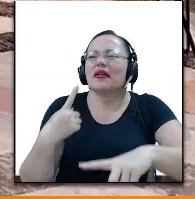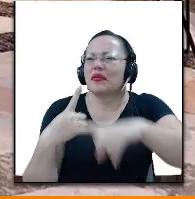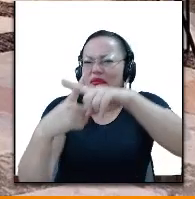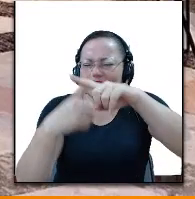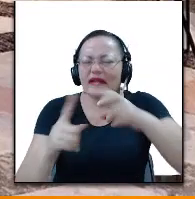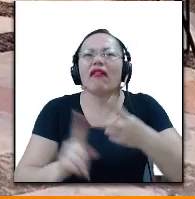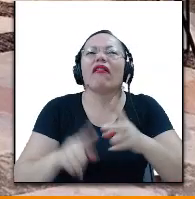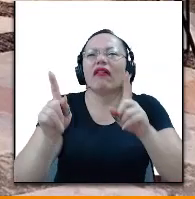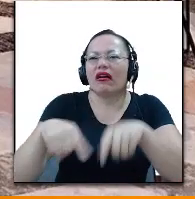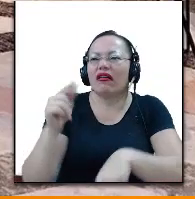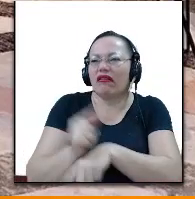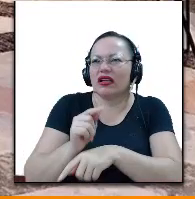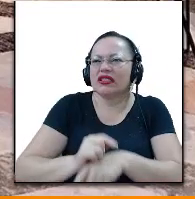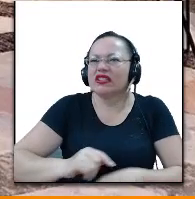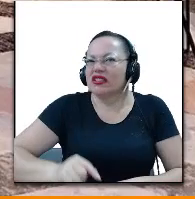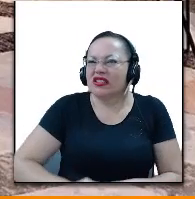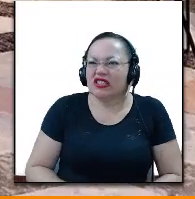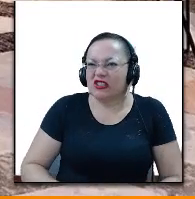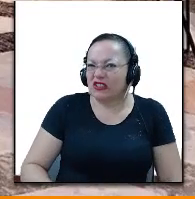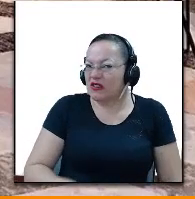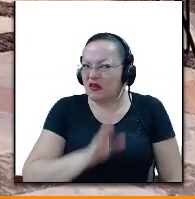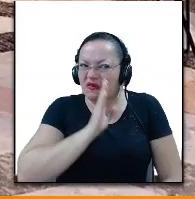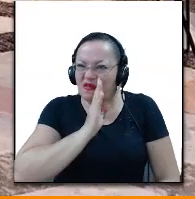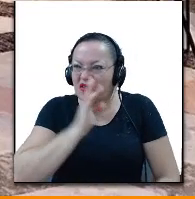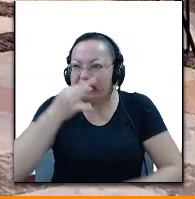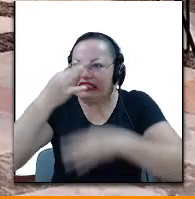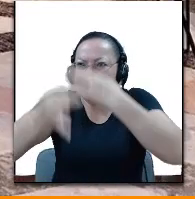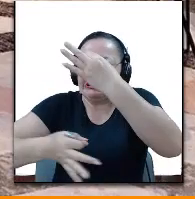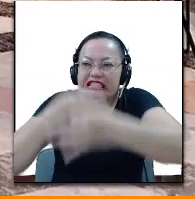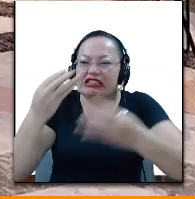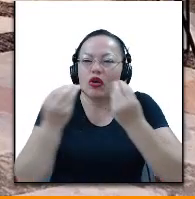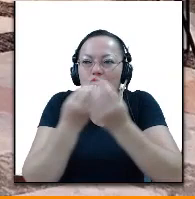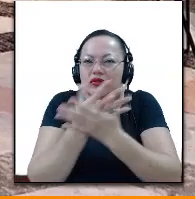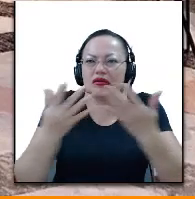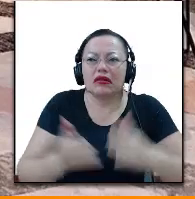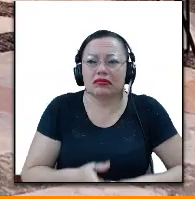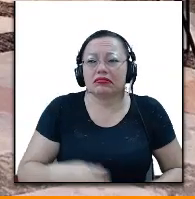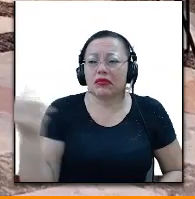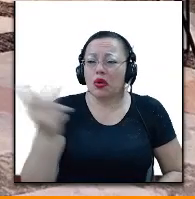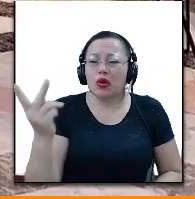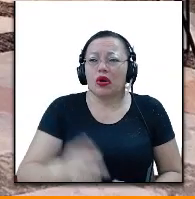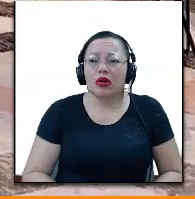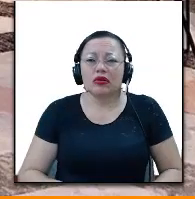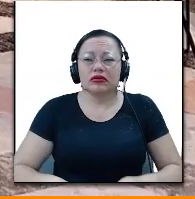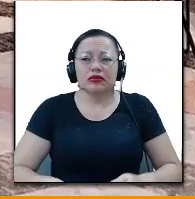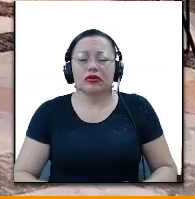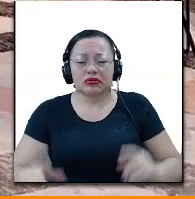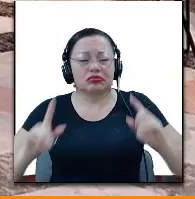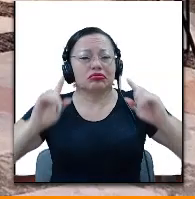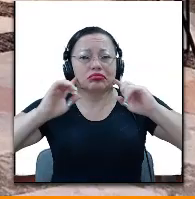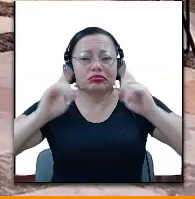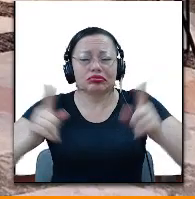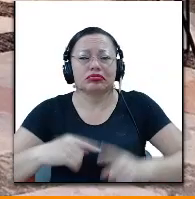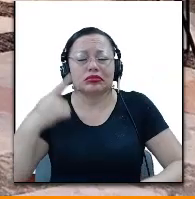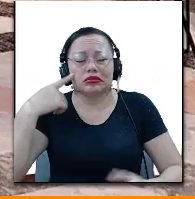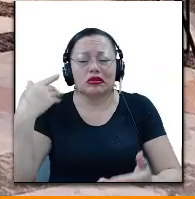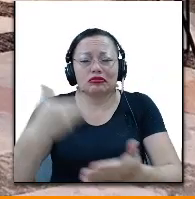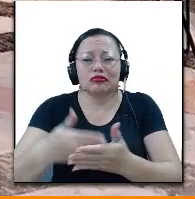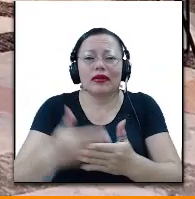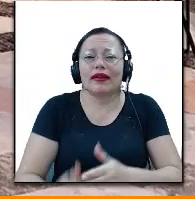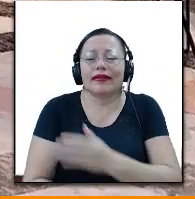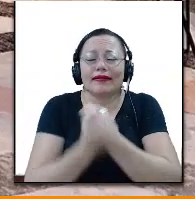críticas inconstructivas, muchas, demasiadas, pero aún así ellos muestran en sus redes sociales lo contentos